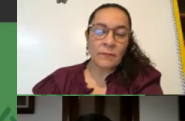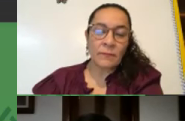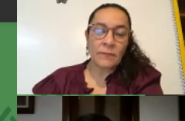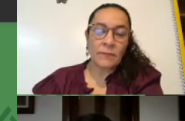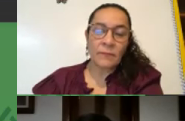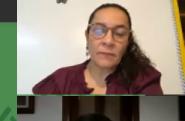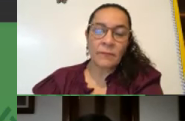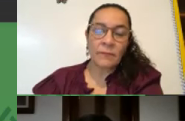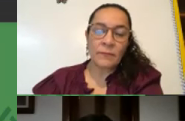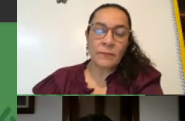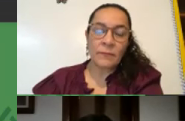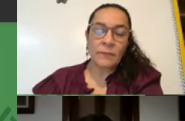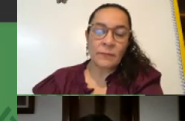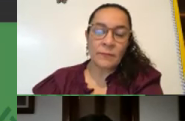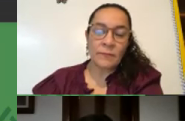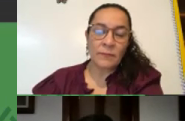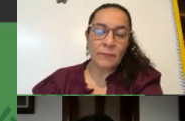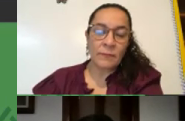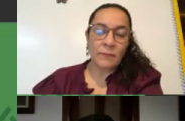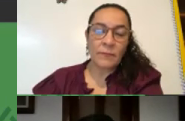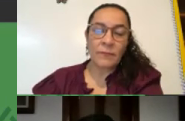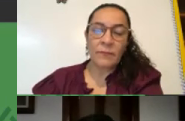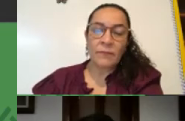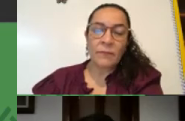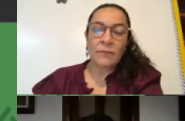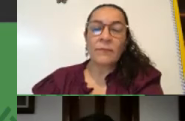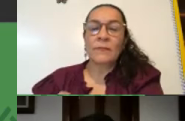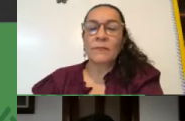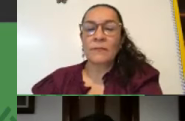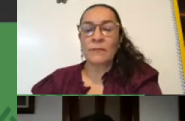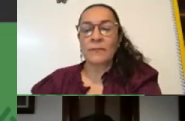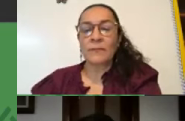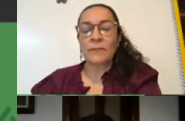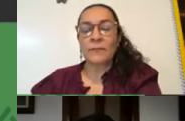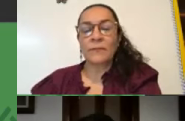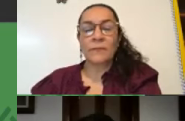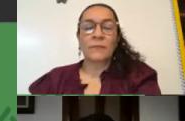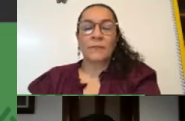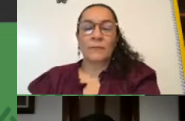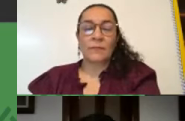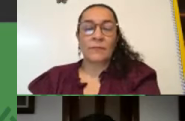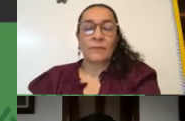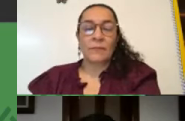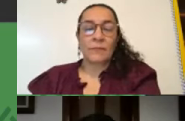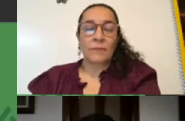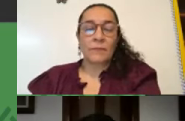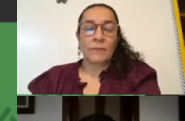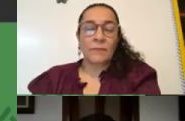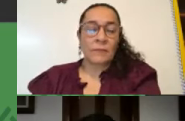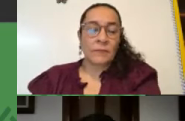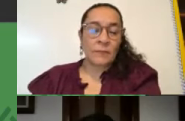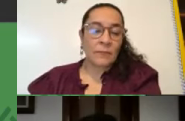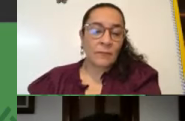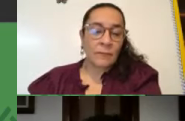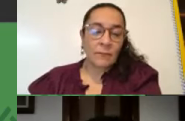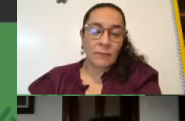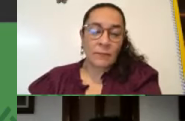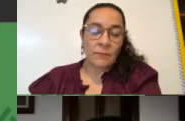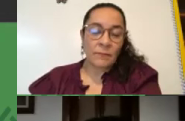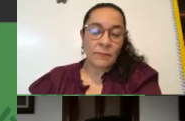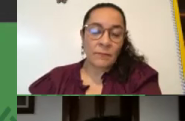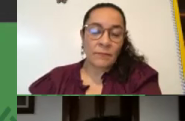más con menos. Como ya nos señalaron en días anteriores la doctora Claudia Sheinbaum, jefa de gobierno, y la licenciada Luz